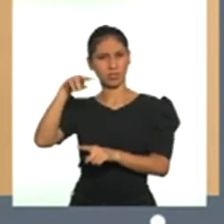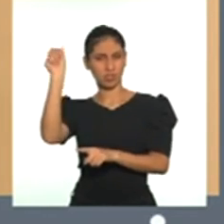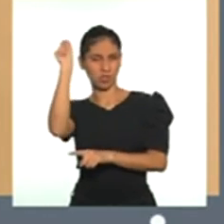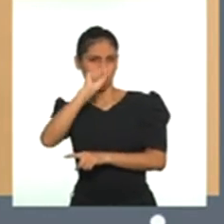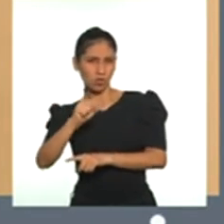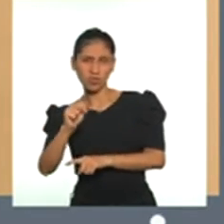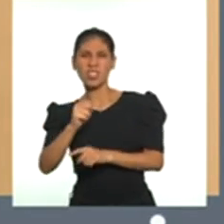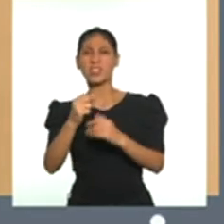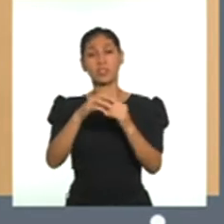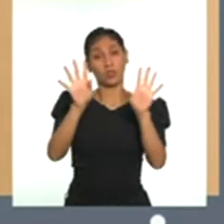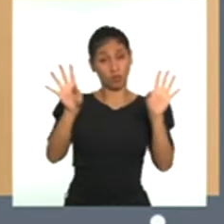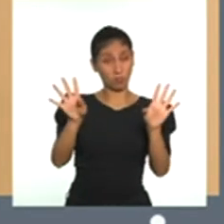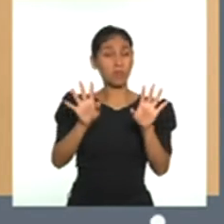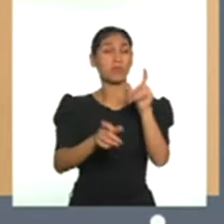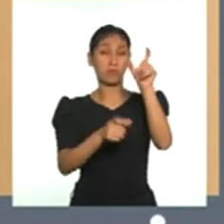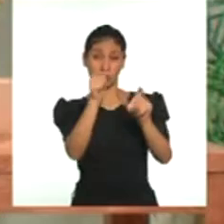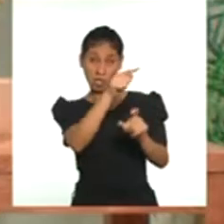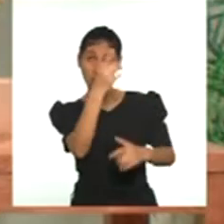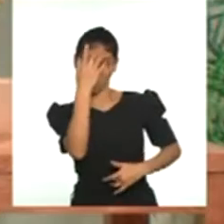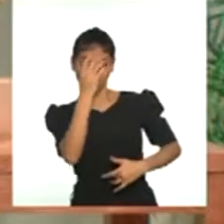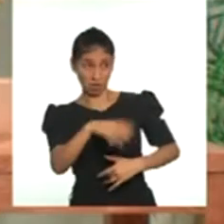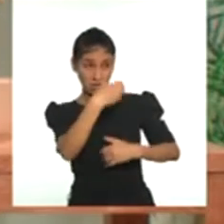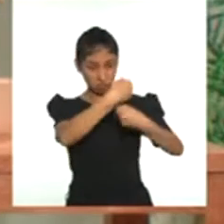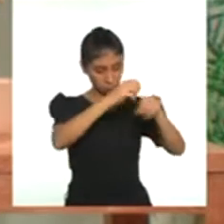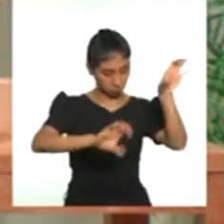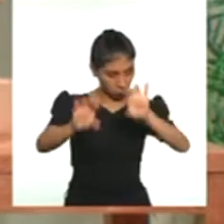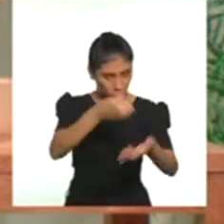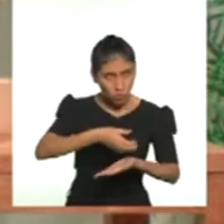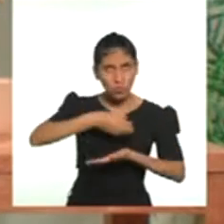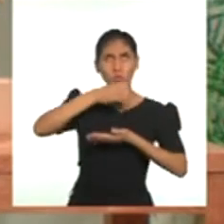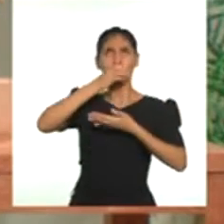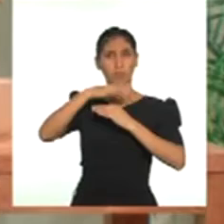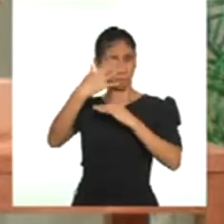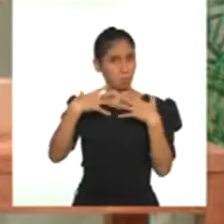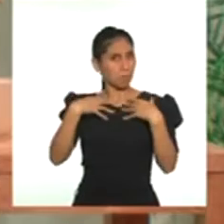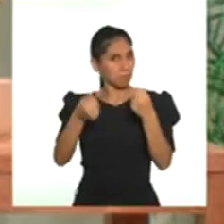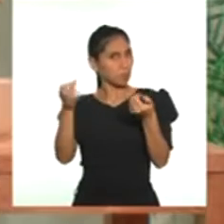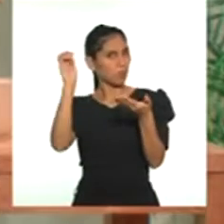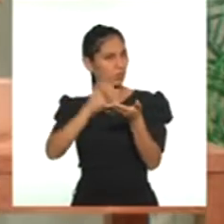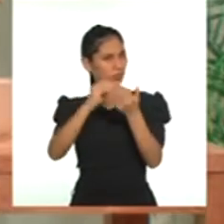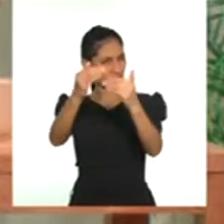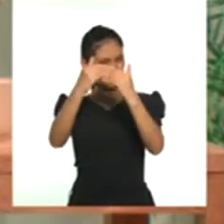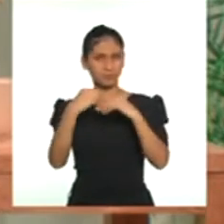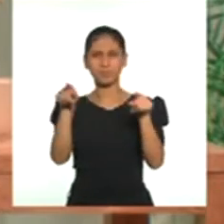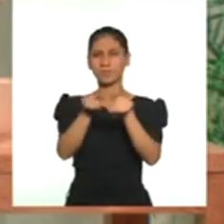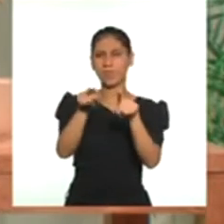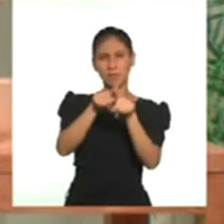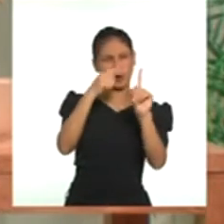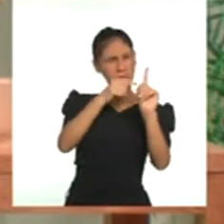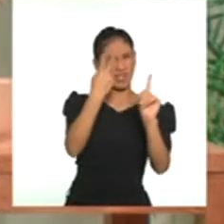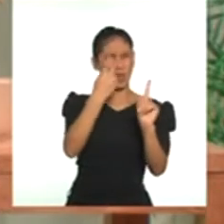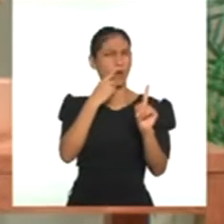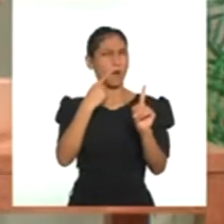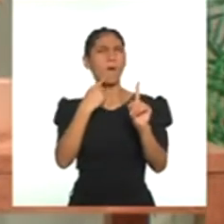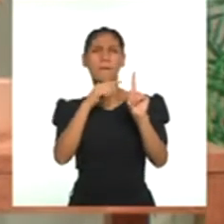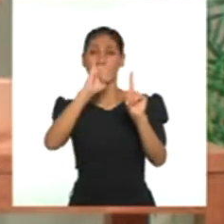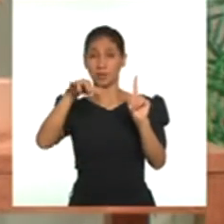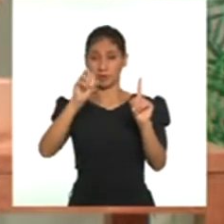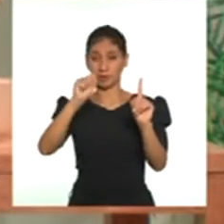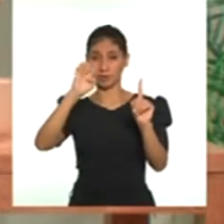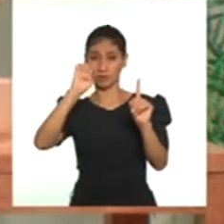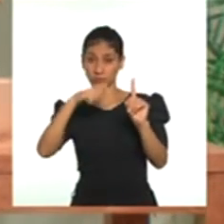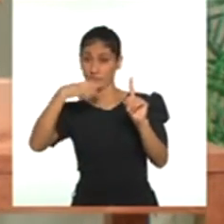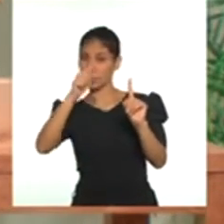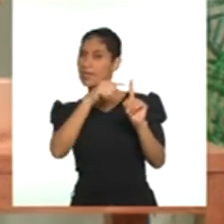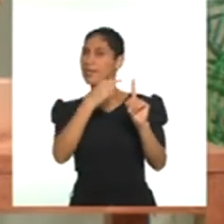el continuo proceso de curar o sanar. Miren, también encontré que el médico José Mejía y otros plantean que la medicina tradicional